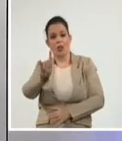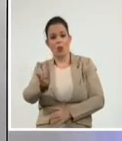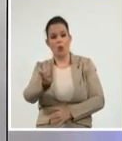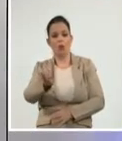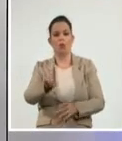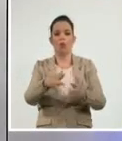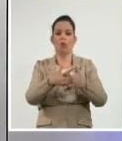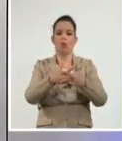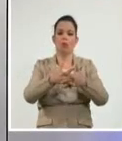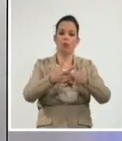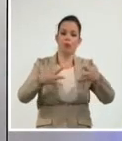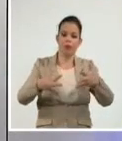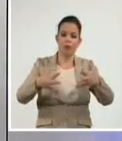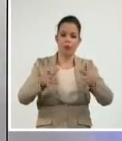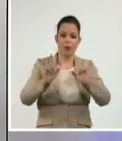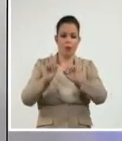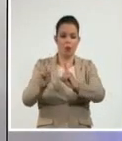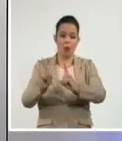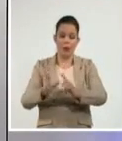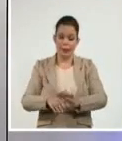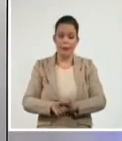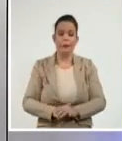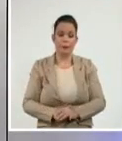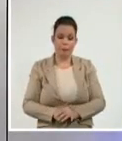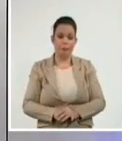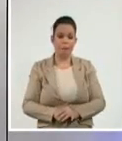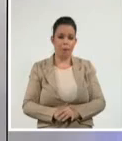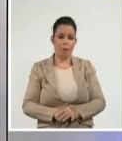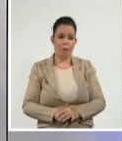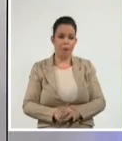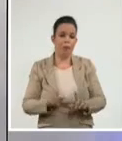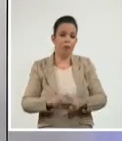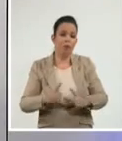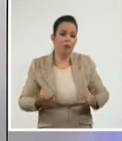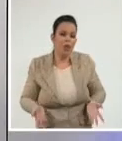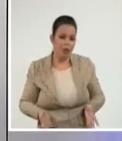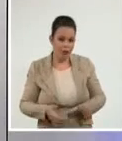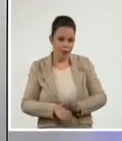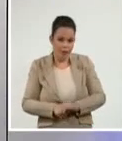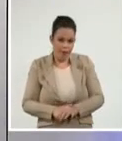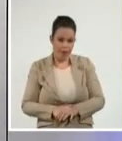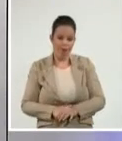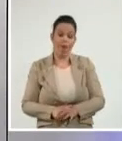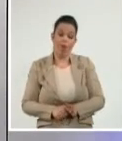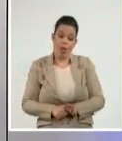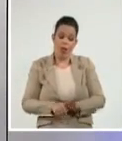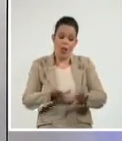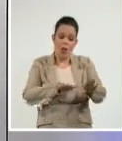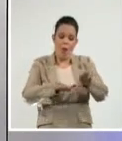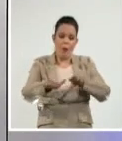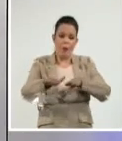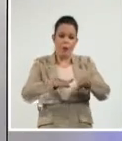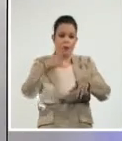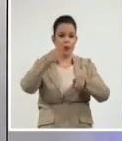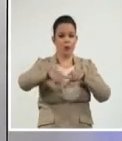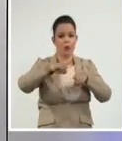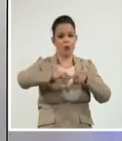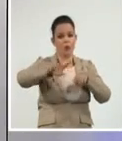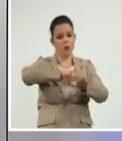y consulares entre ambos países. Todo ello, el preludio para que Kennedy oficializara lo que ya venían